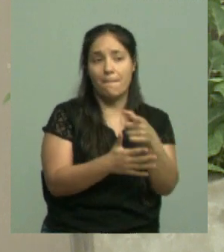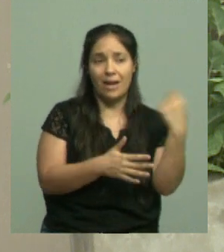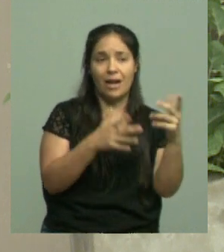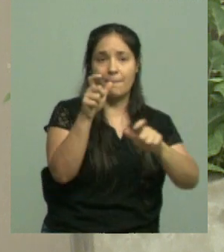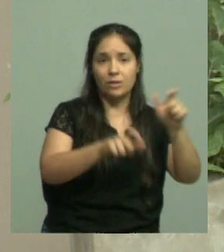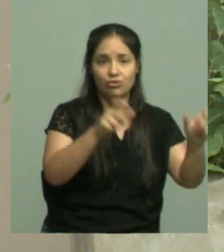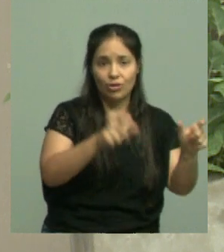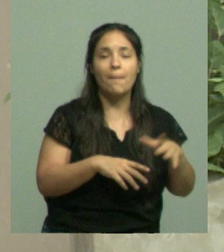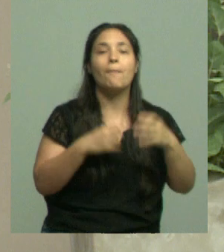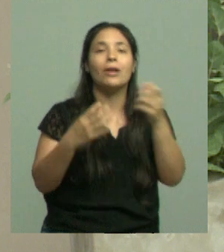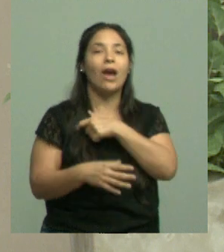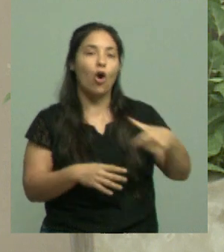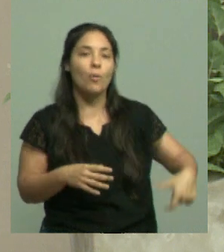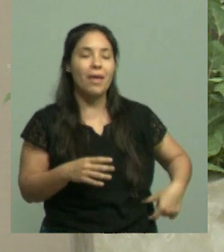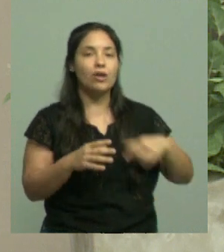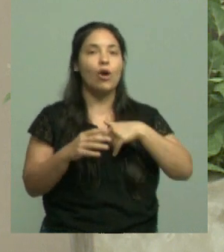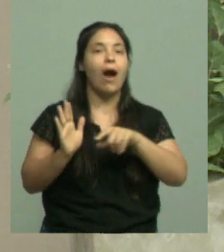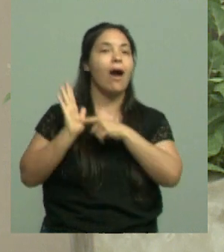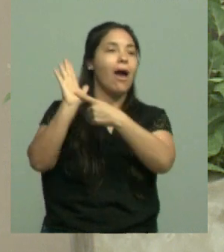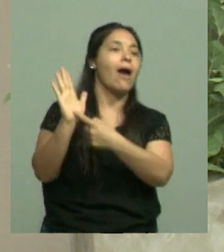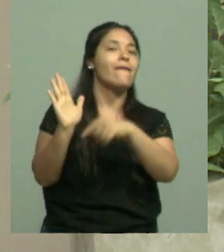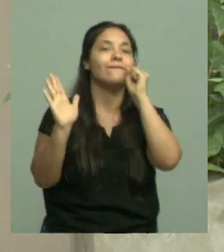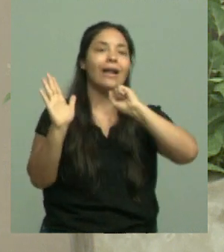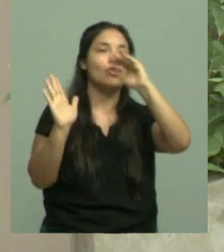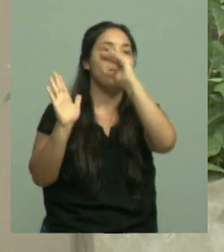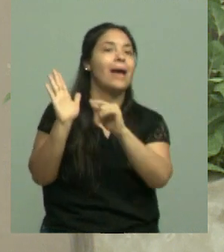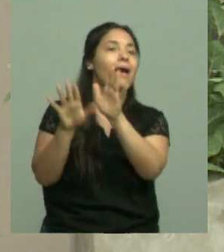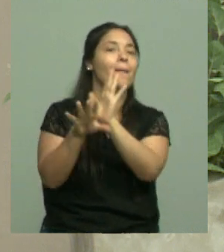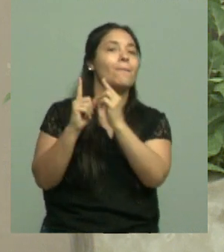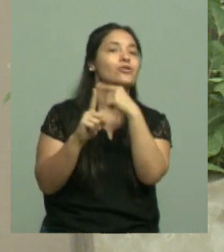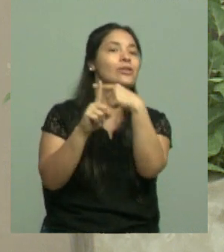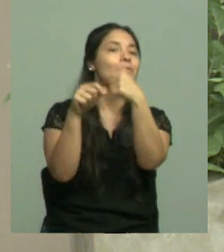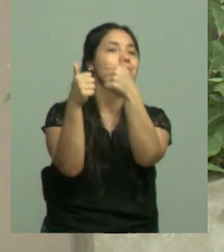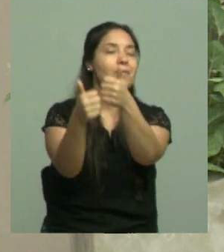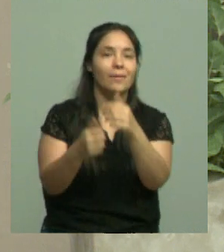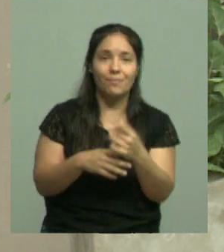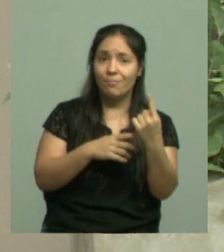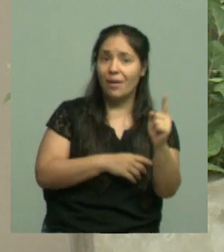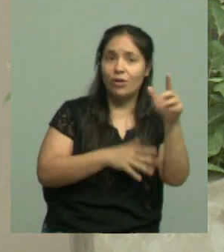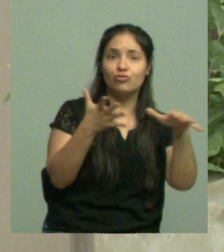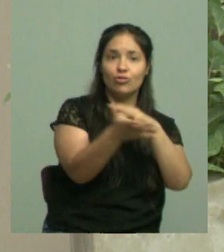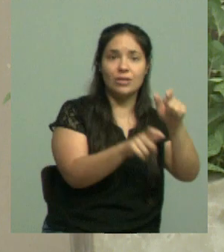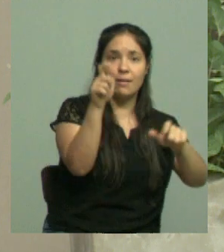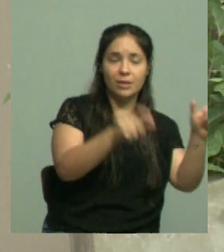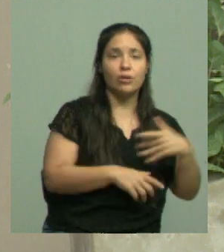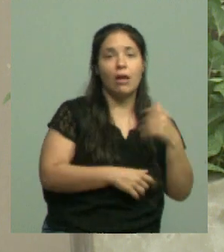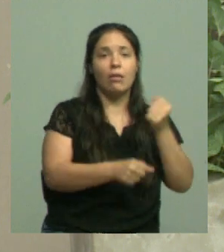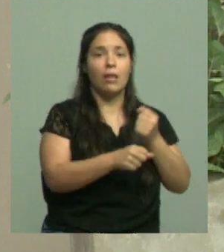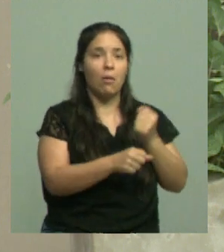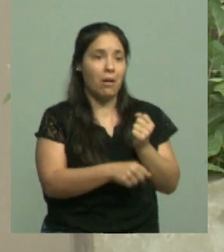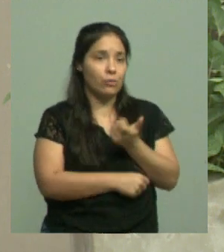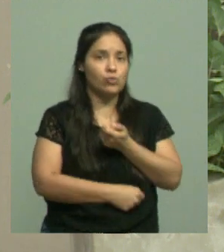mientras baja la inflación es una realidad que el poder adquisitivo del salario se ha perdido. Lo decías vos, la cantidad de empleos que se han